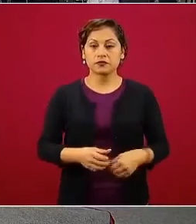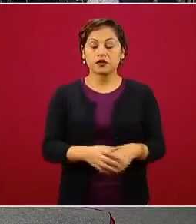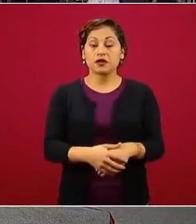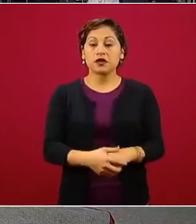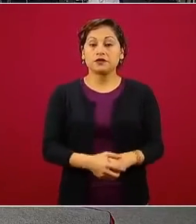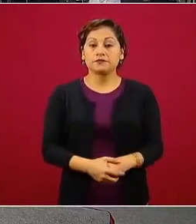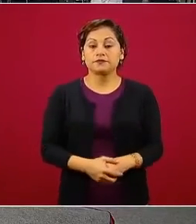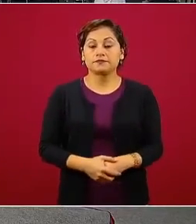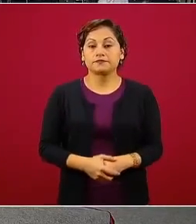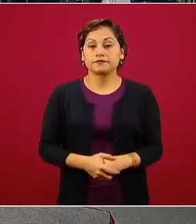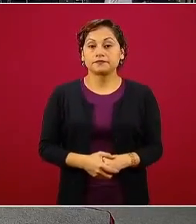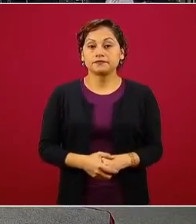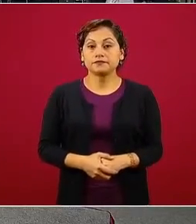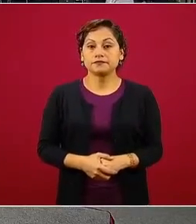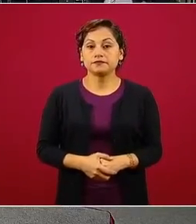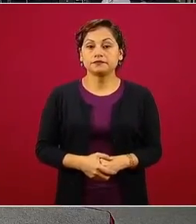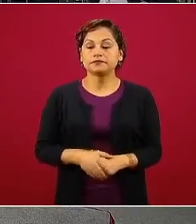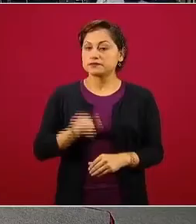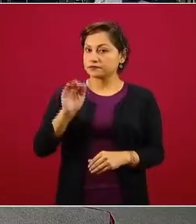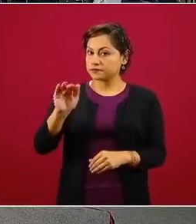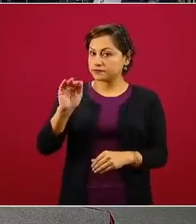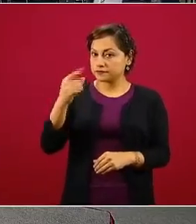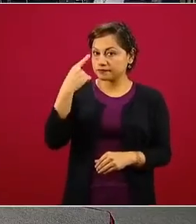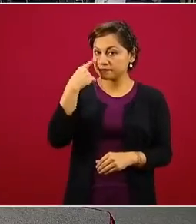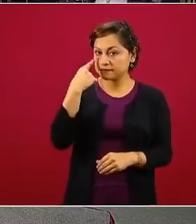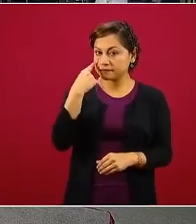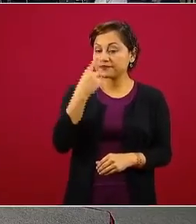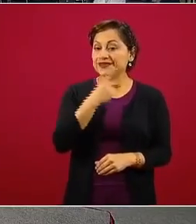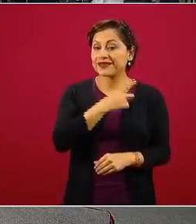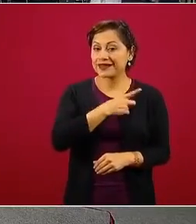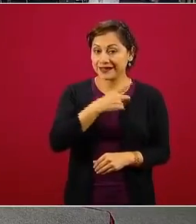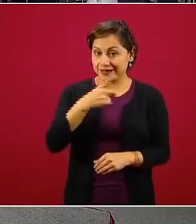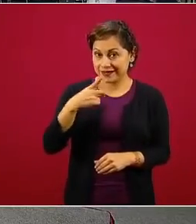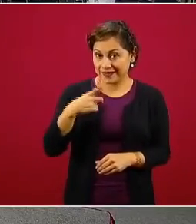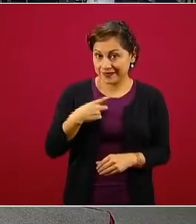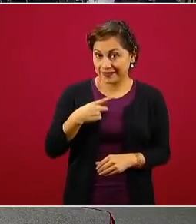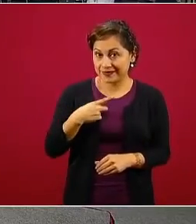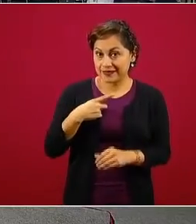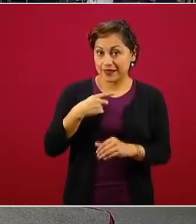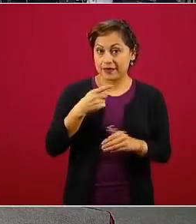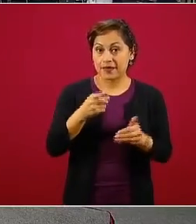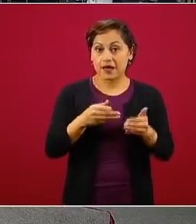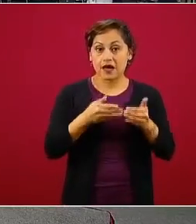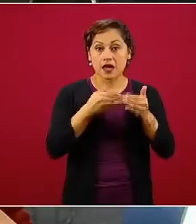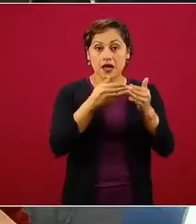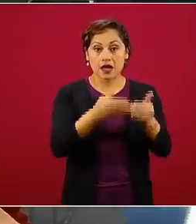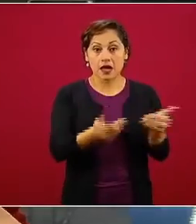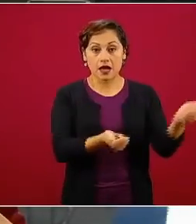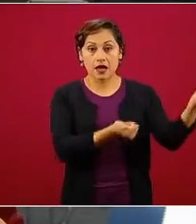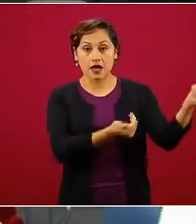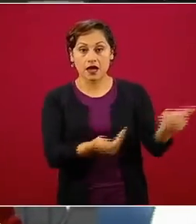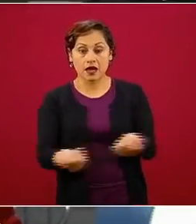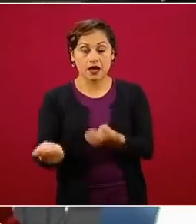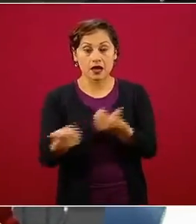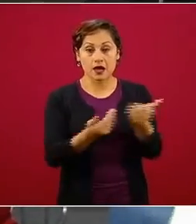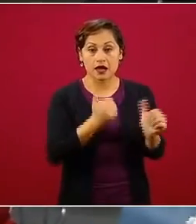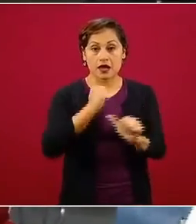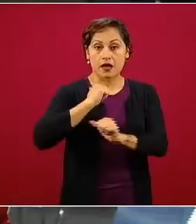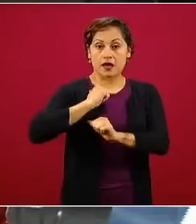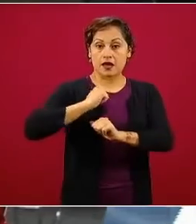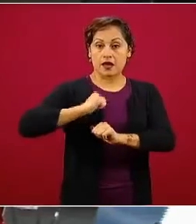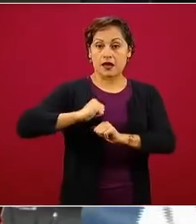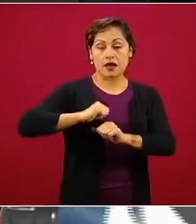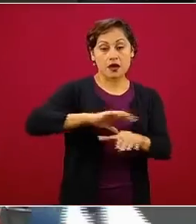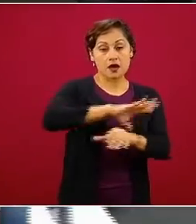colaboración de Marina Mercante para poder transitar todo lo que es Marina